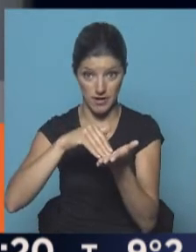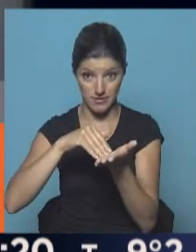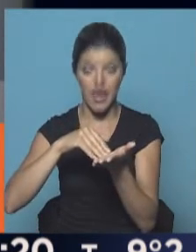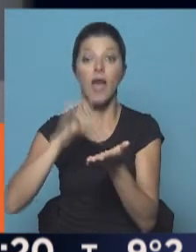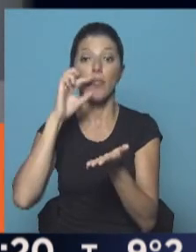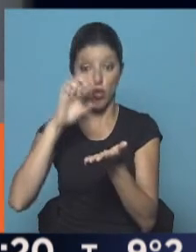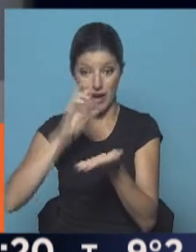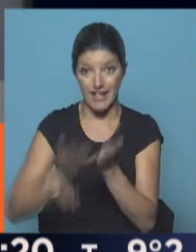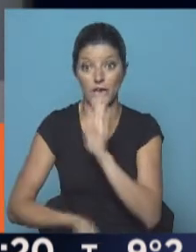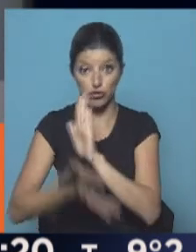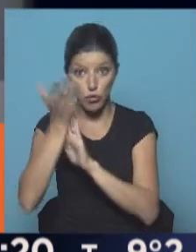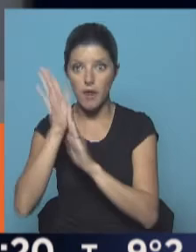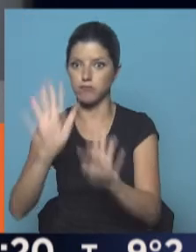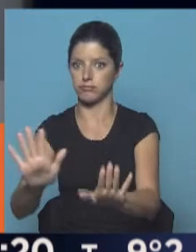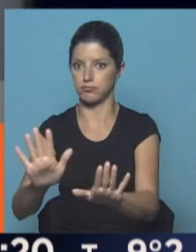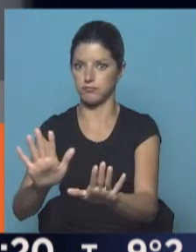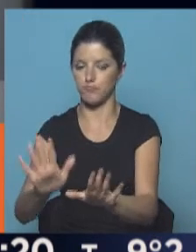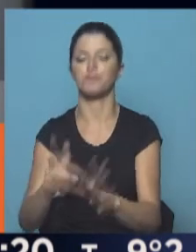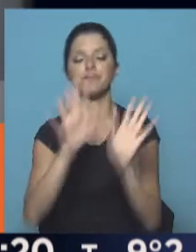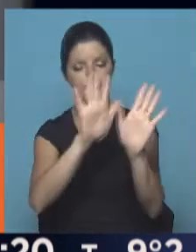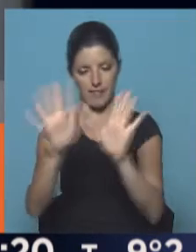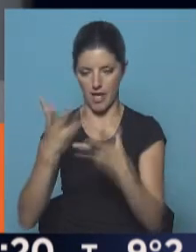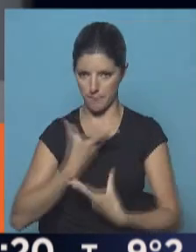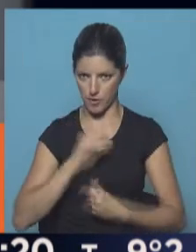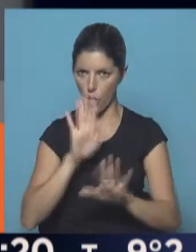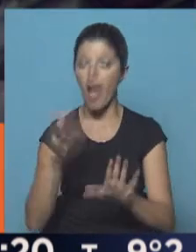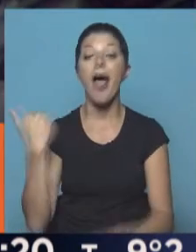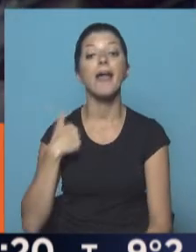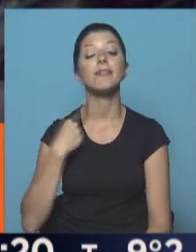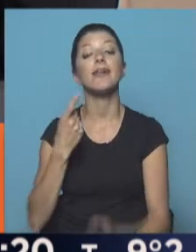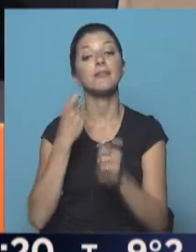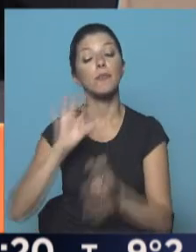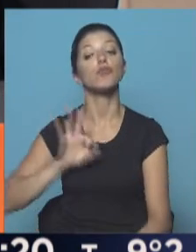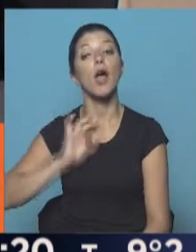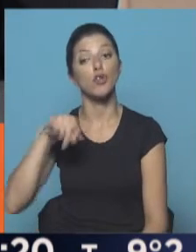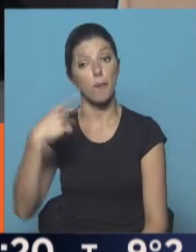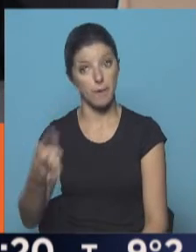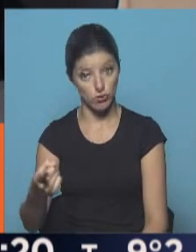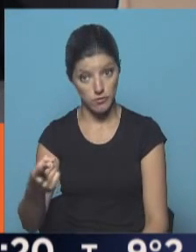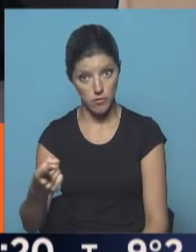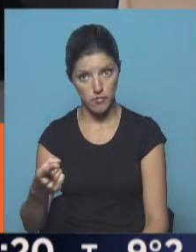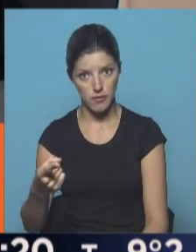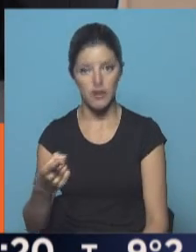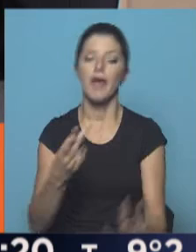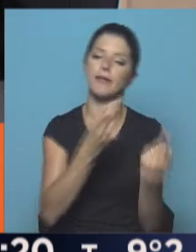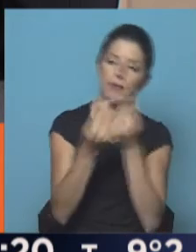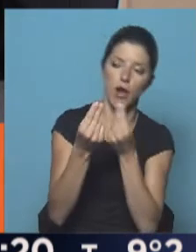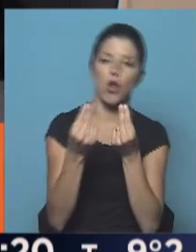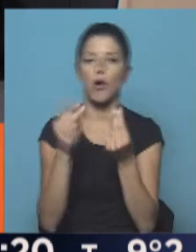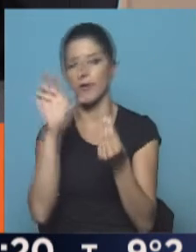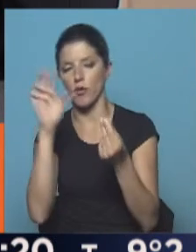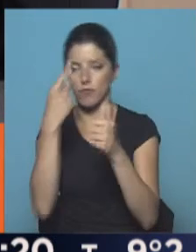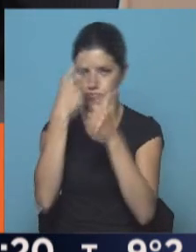Claro. Argentina, no nos asustemos, necesita para el año que viene el equivalente entre pesos y dólares